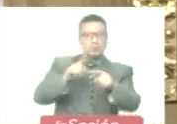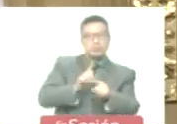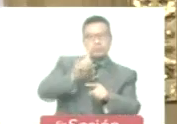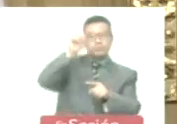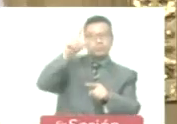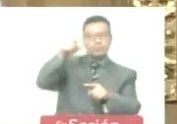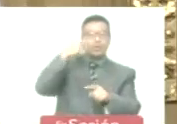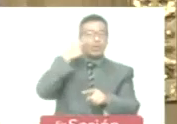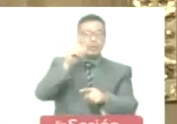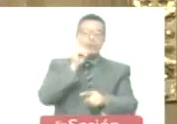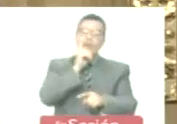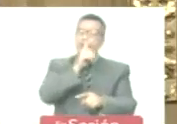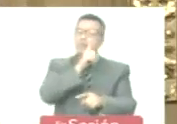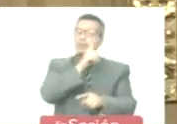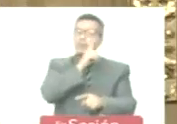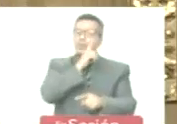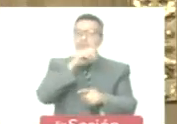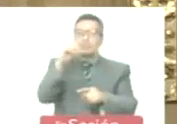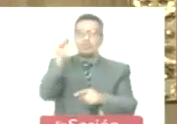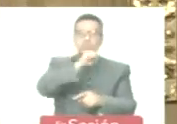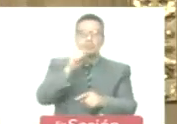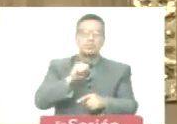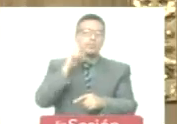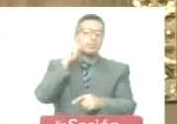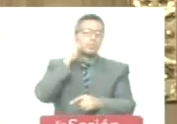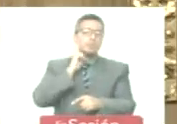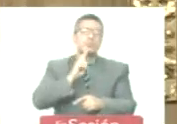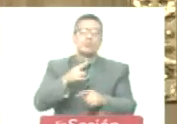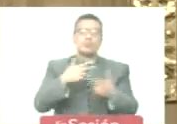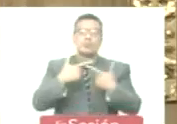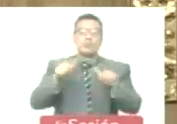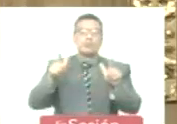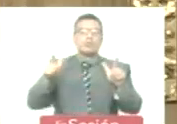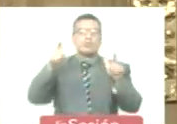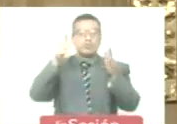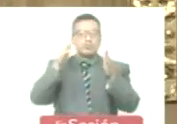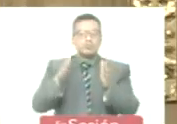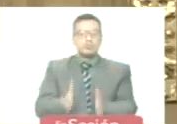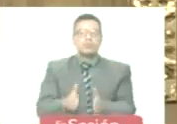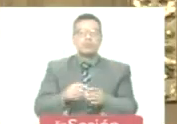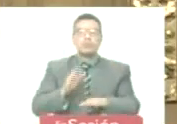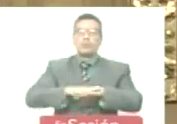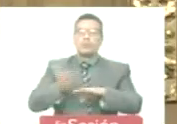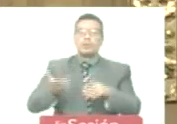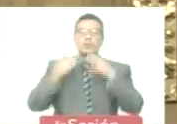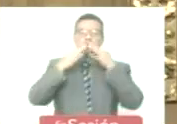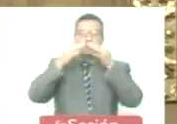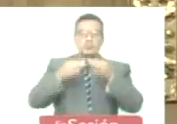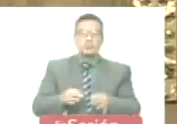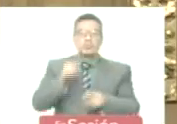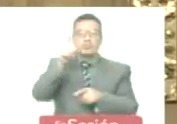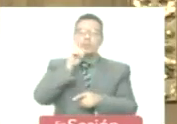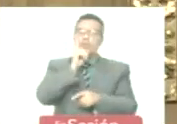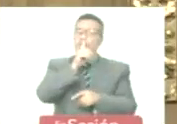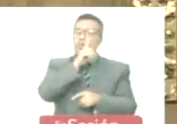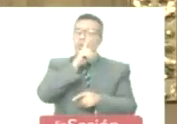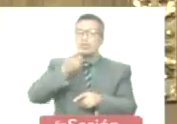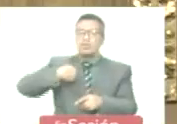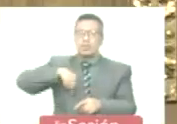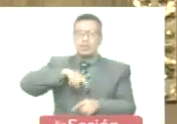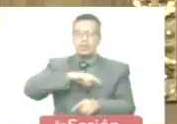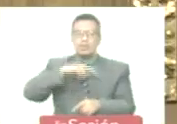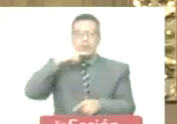ahí verán el nombre: Simón Bolívar, Libertador. Porque es justamente el nombre de nuestro